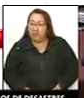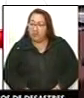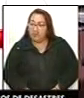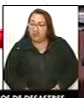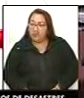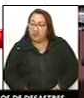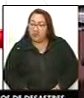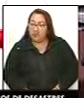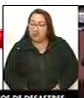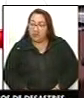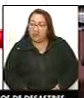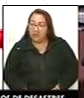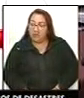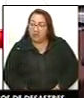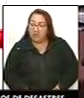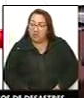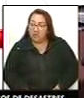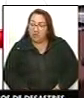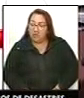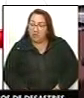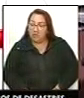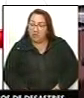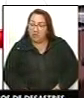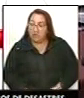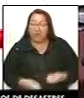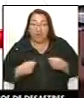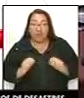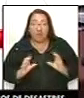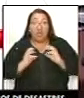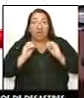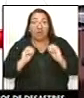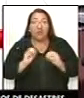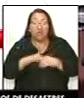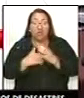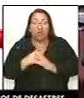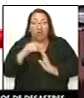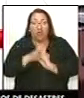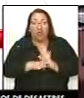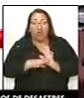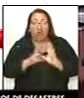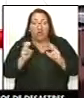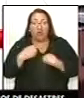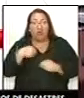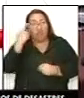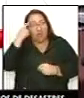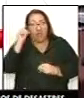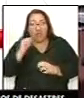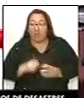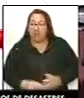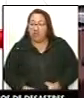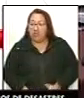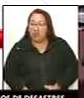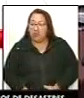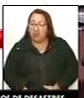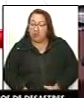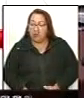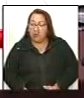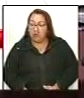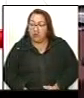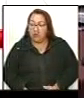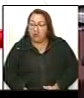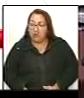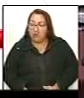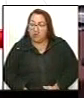eso es lo que yo estaba tratando de llamar la atención, y sobre el fondo del asunto yo soy de la idea de que se mantenga el concepto